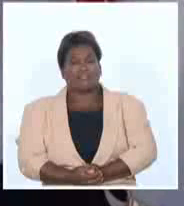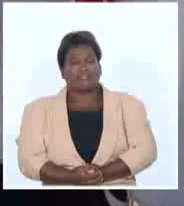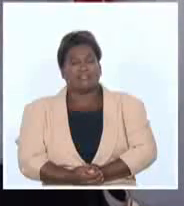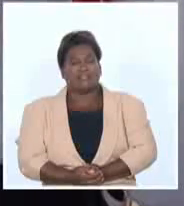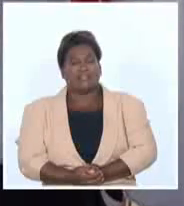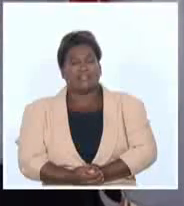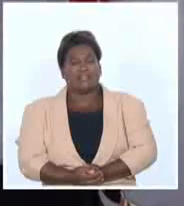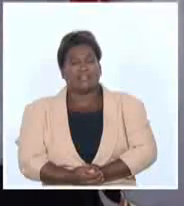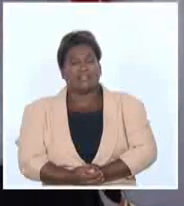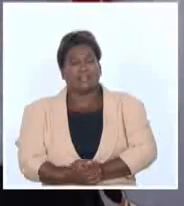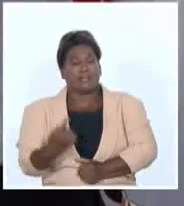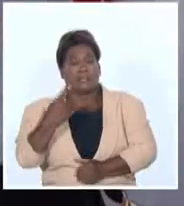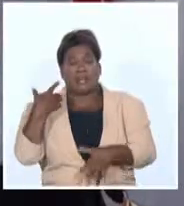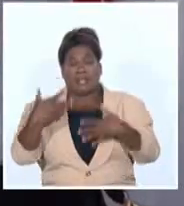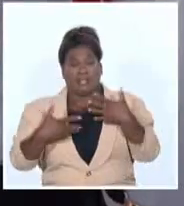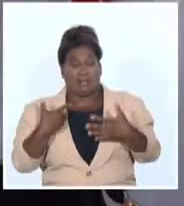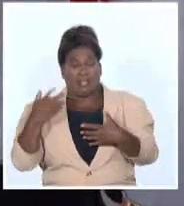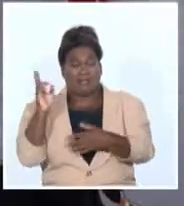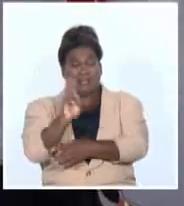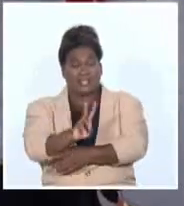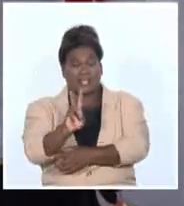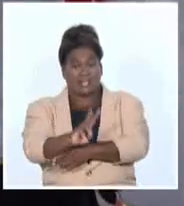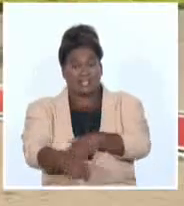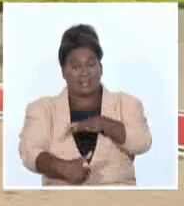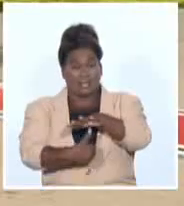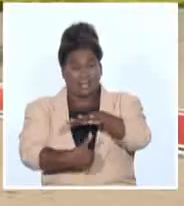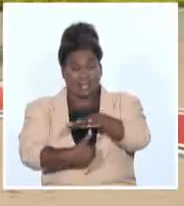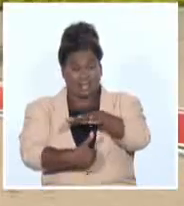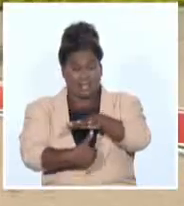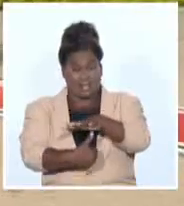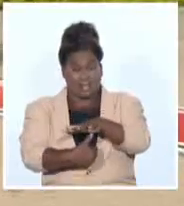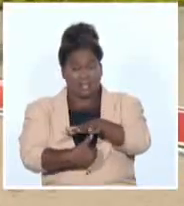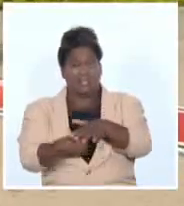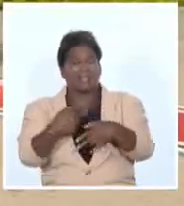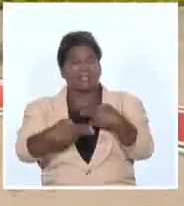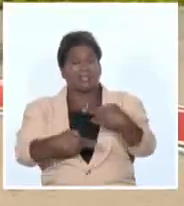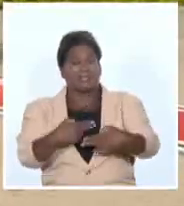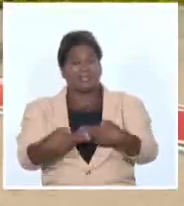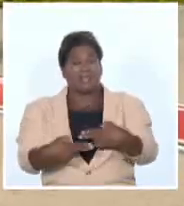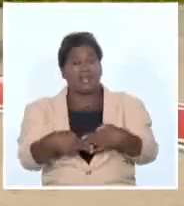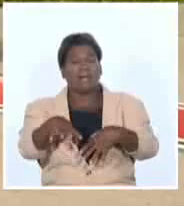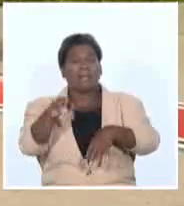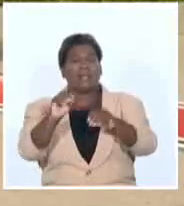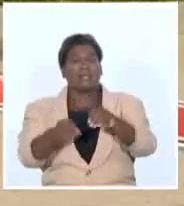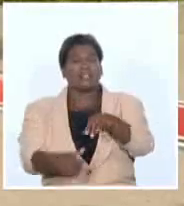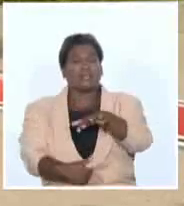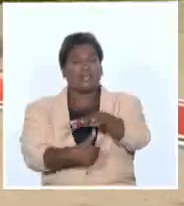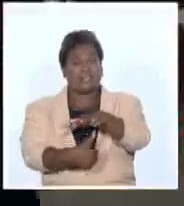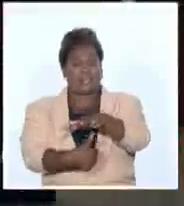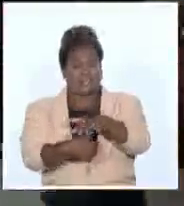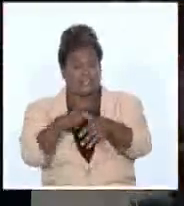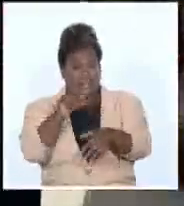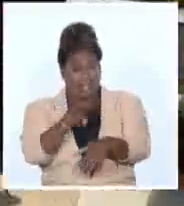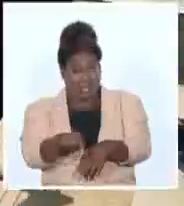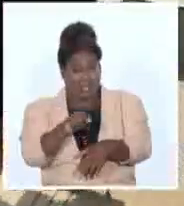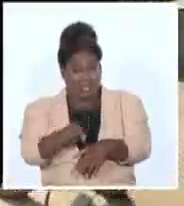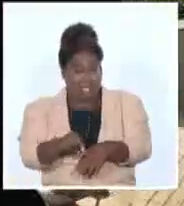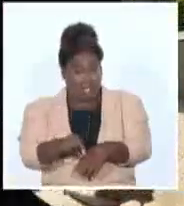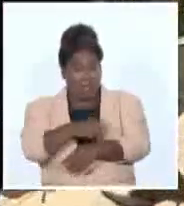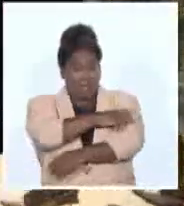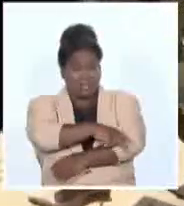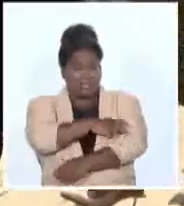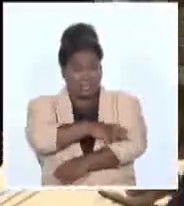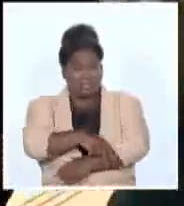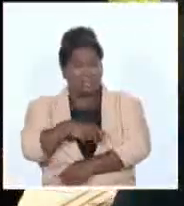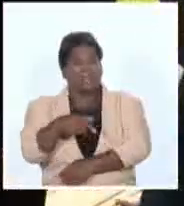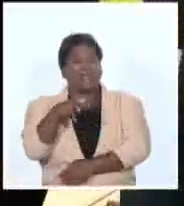La primera actividad de la visita de Díaz-Canel a Mozambique se desarrolló en el Palacio Presidencial de la República. La ceremonia de bienvenida